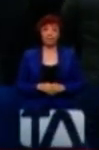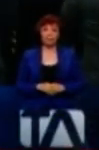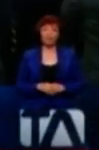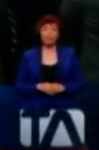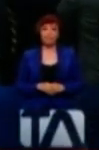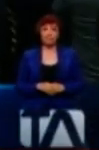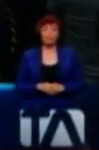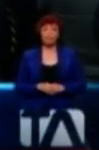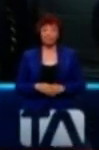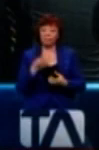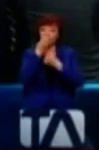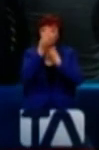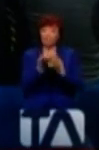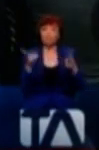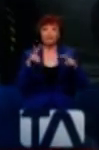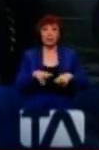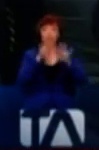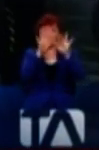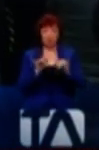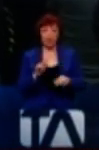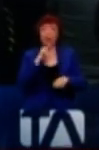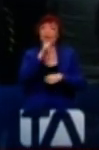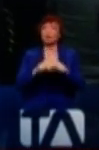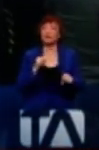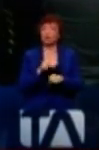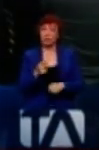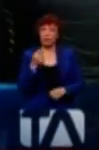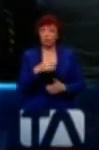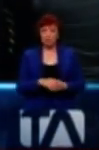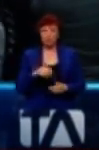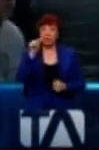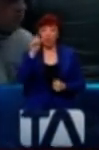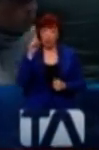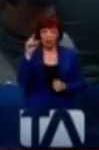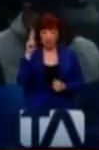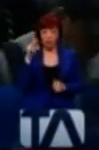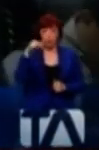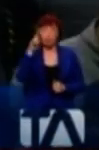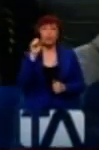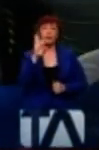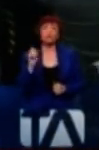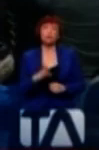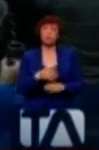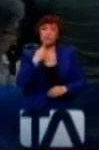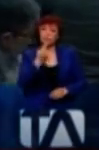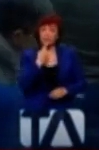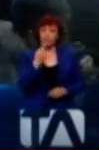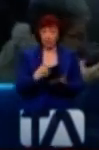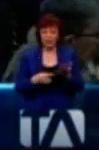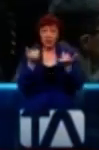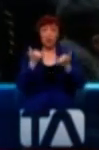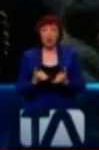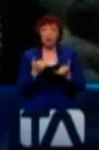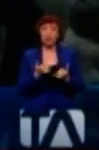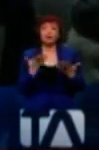Y bien, les contamos también que el secretario nacional de Ciencia y Tecnología, Augusto Barrera, hizo referencia también a la